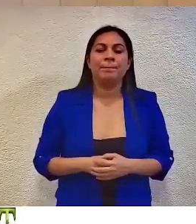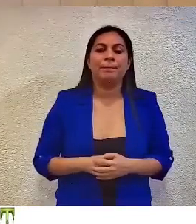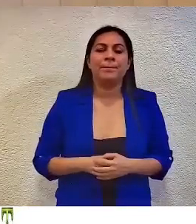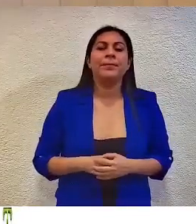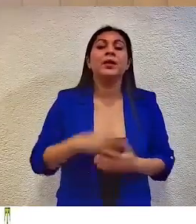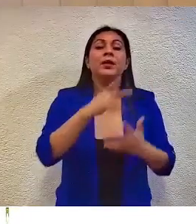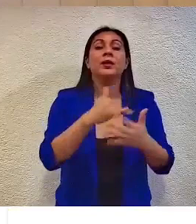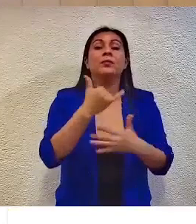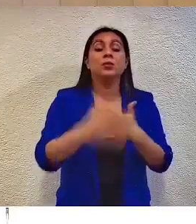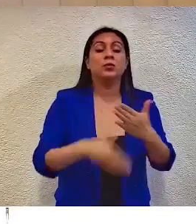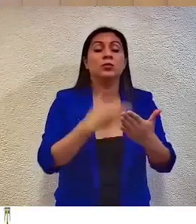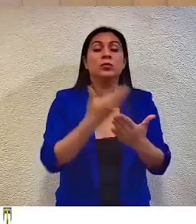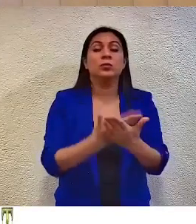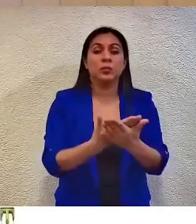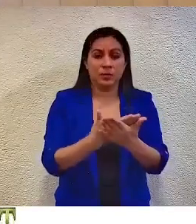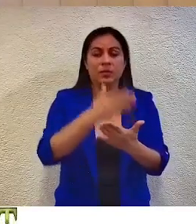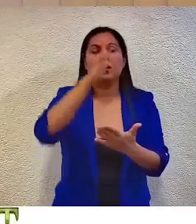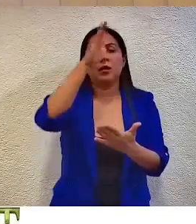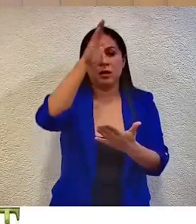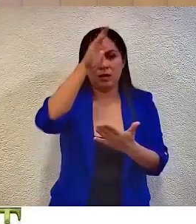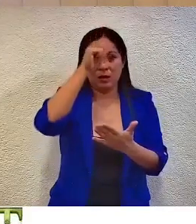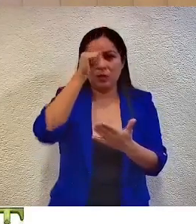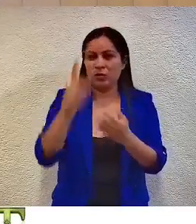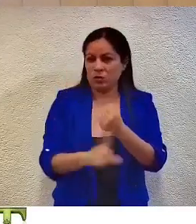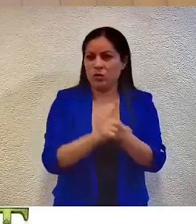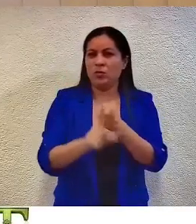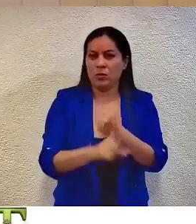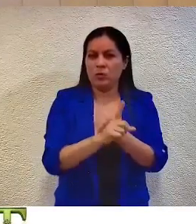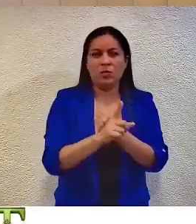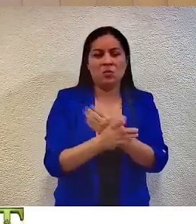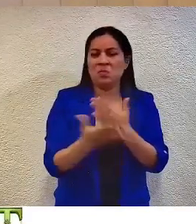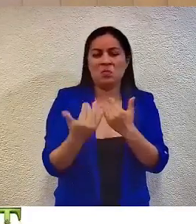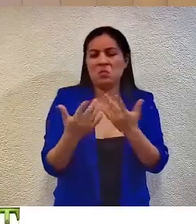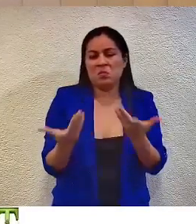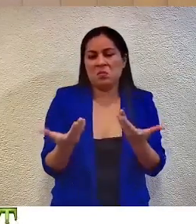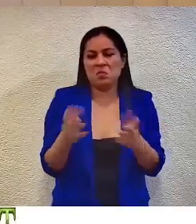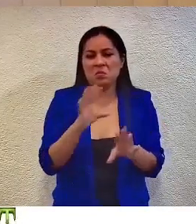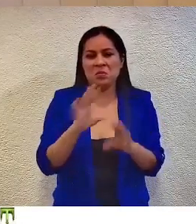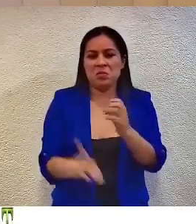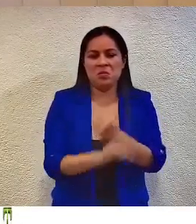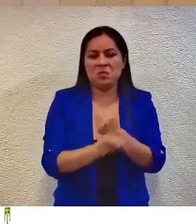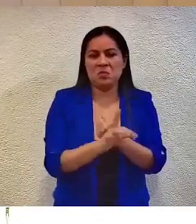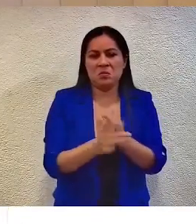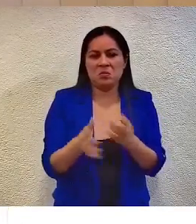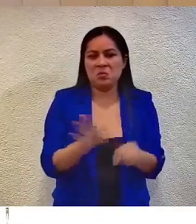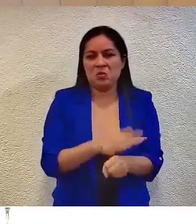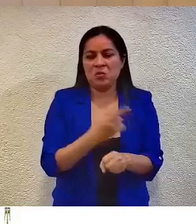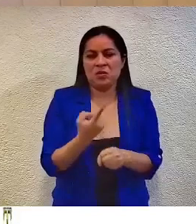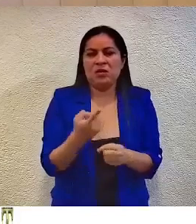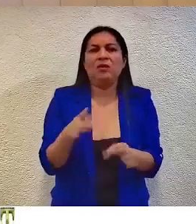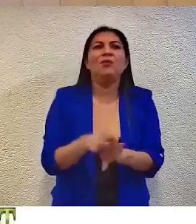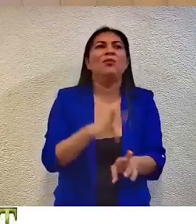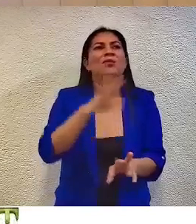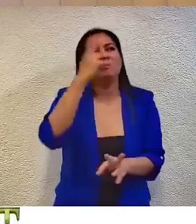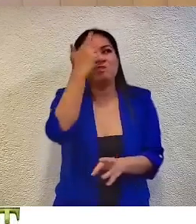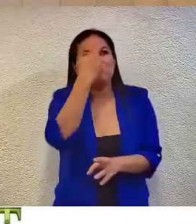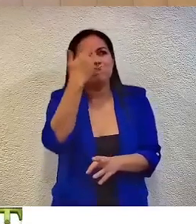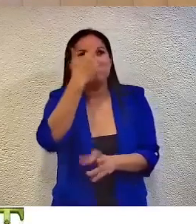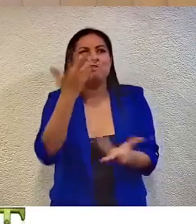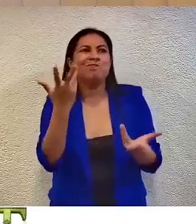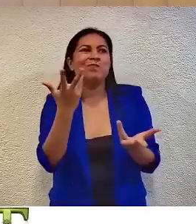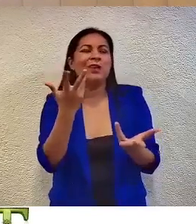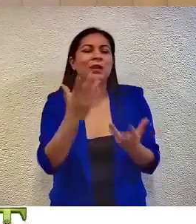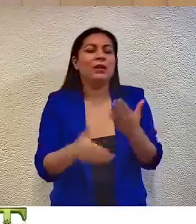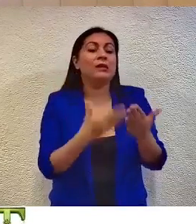En el proyecto se propone confirmar el acuerdo controvertido ante lo infundado e inoperante de los agravios, porque, como se razona en la resolución que se